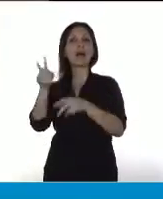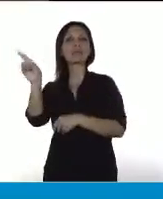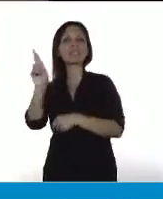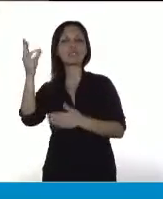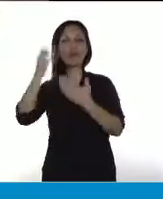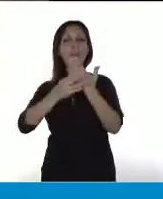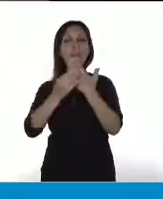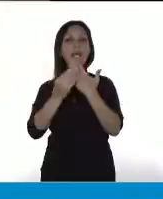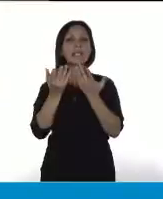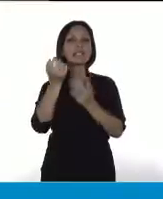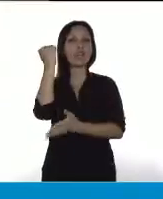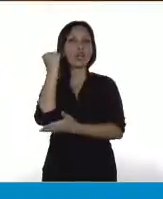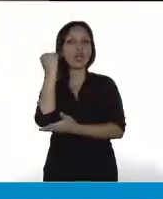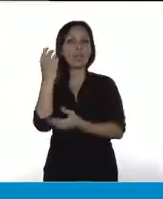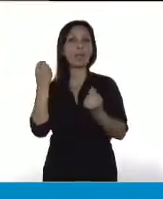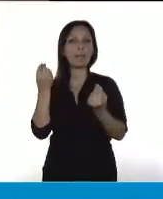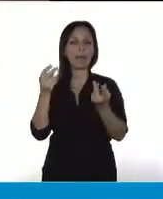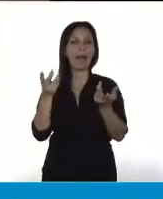Economía